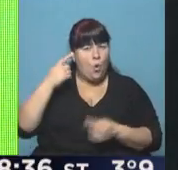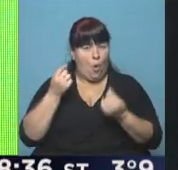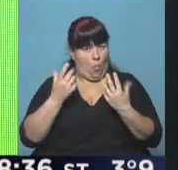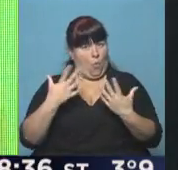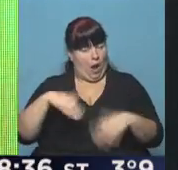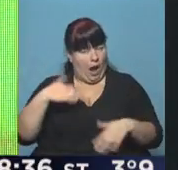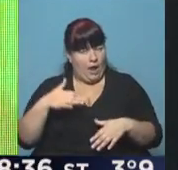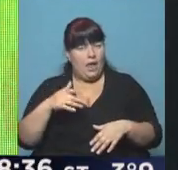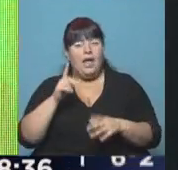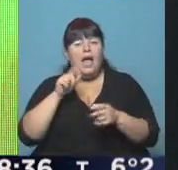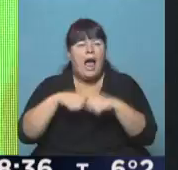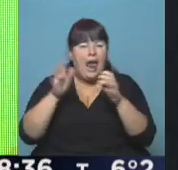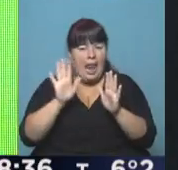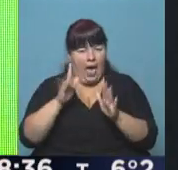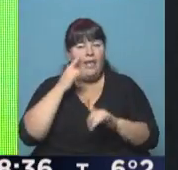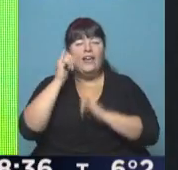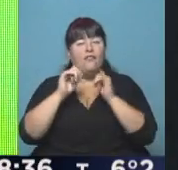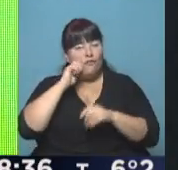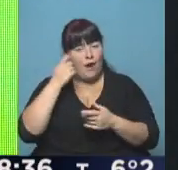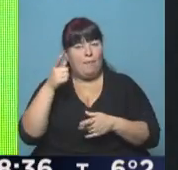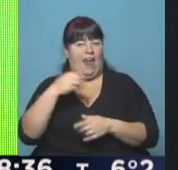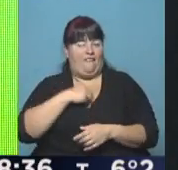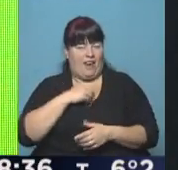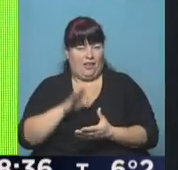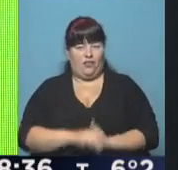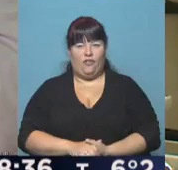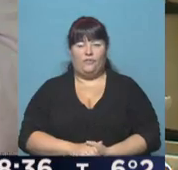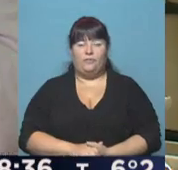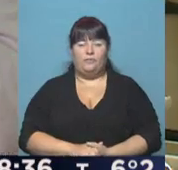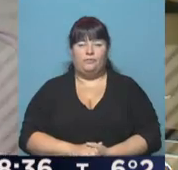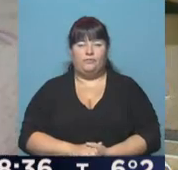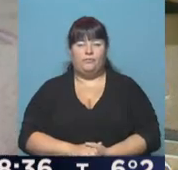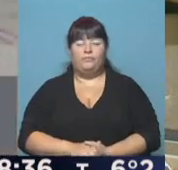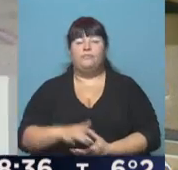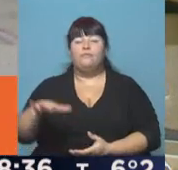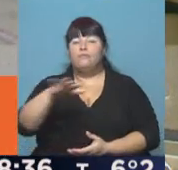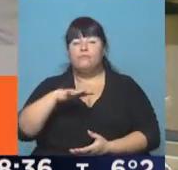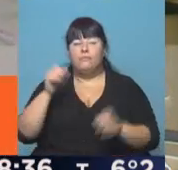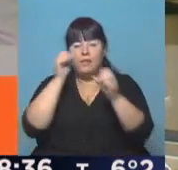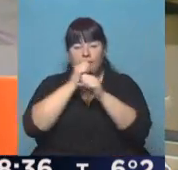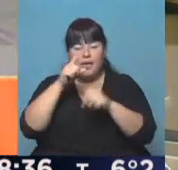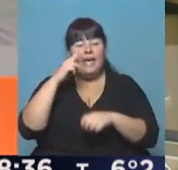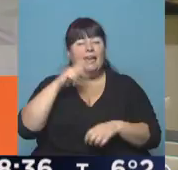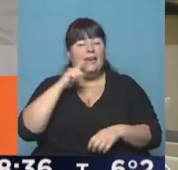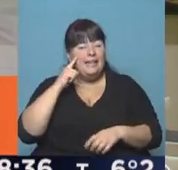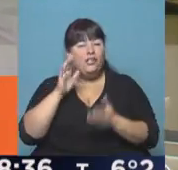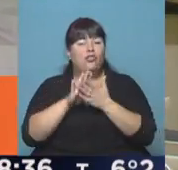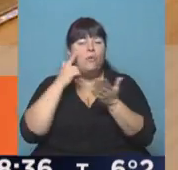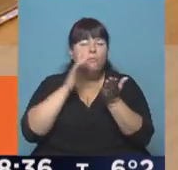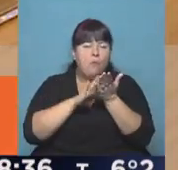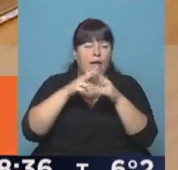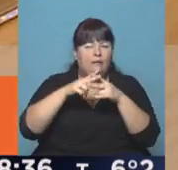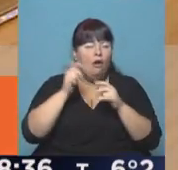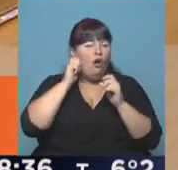valiosas sin dañar las noticias buenas para los fanáticos el área de arqueometría de limpia a través de ensayos técnicos